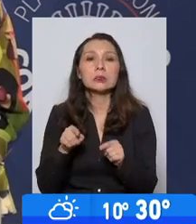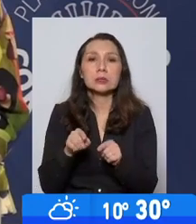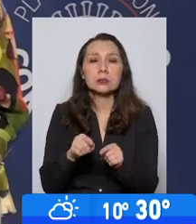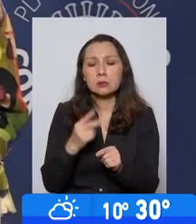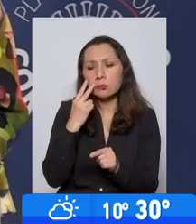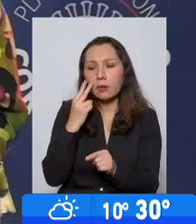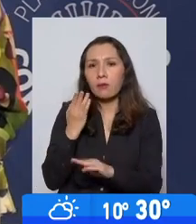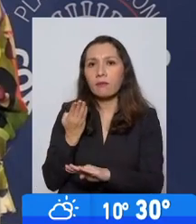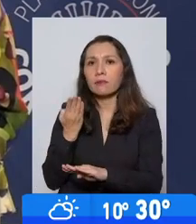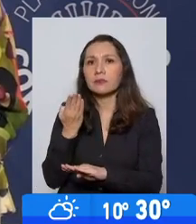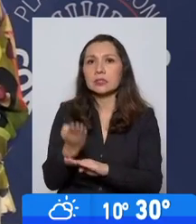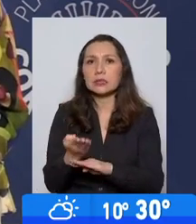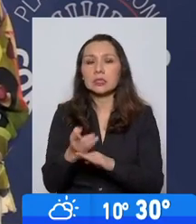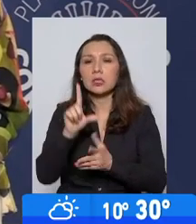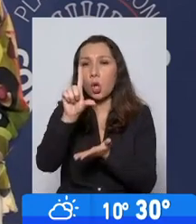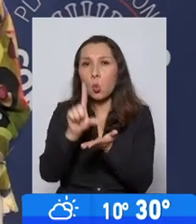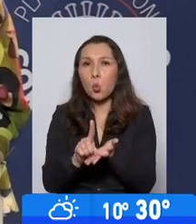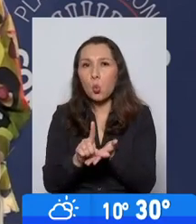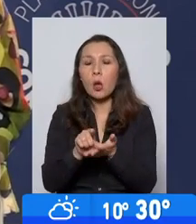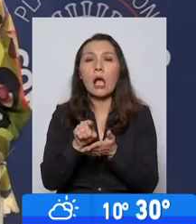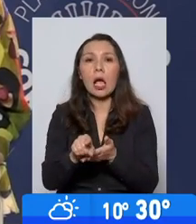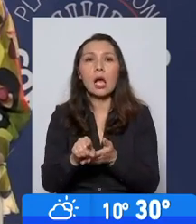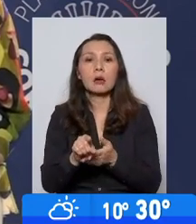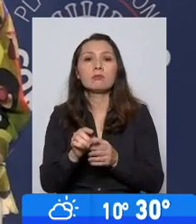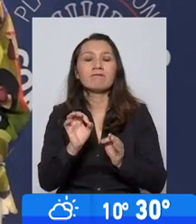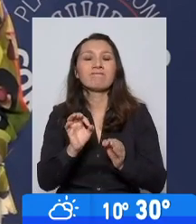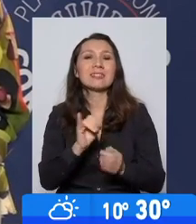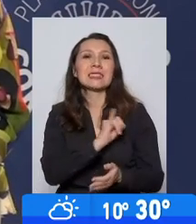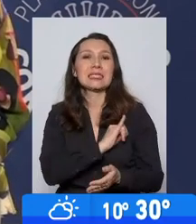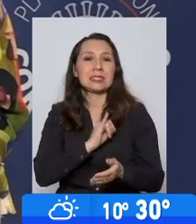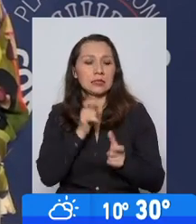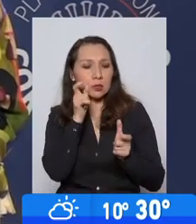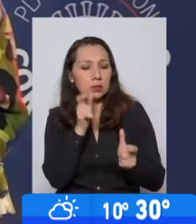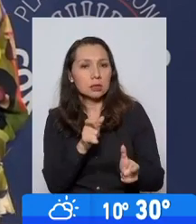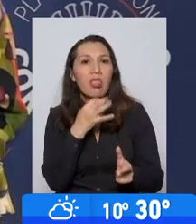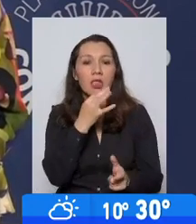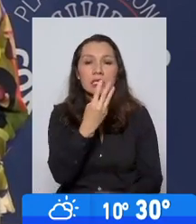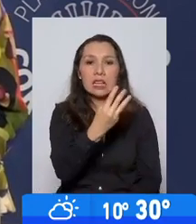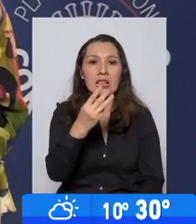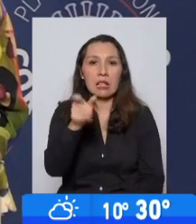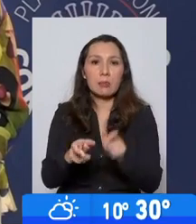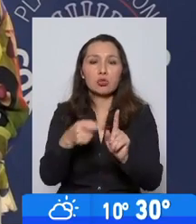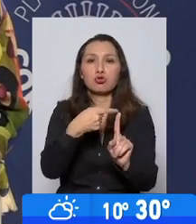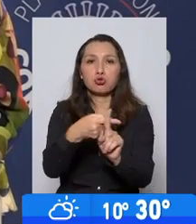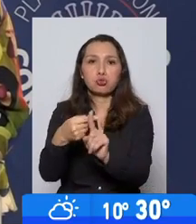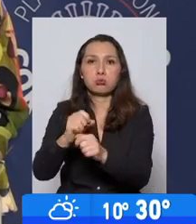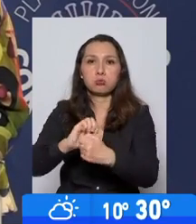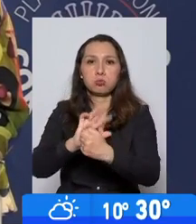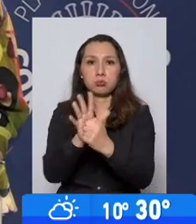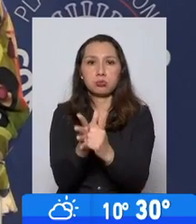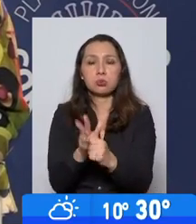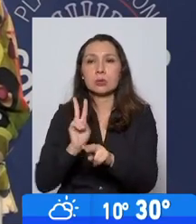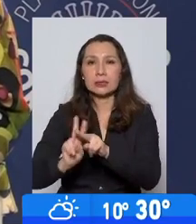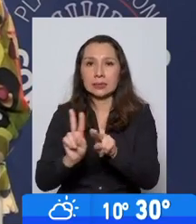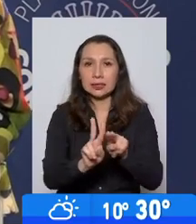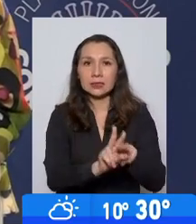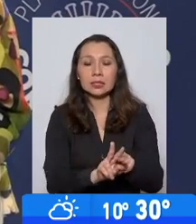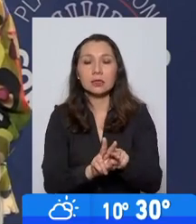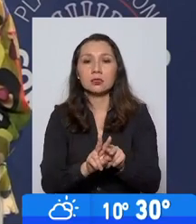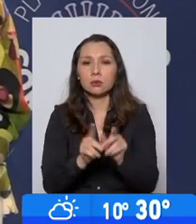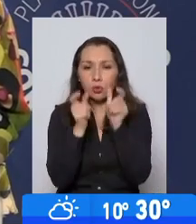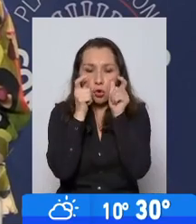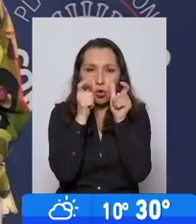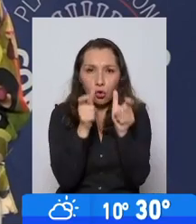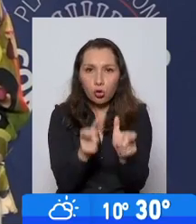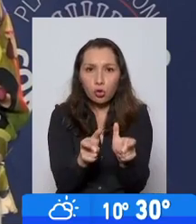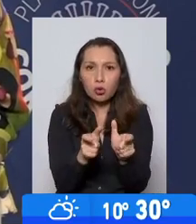obviamente visitar el lugar. La Seremi ha determinado que hay 33 casos positivos y se ha hecho la